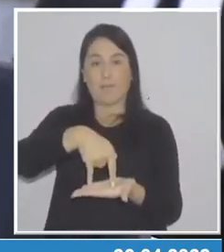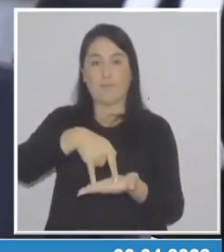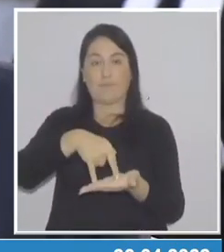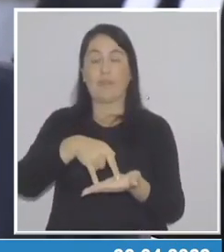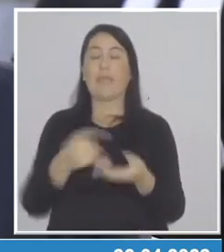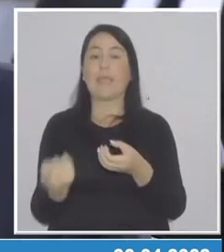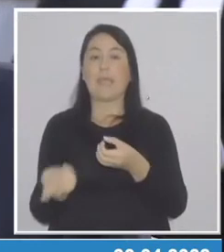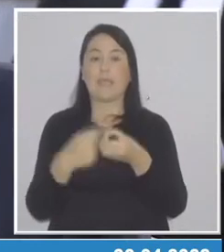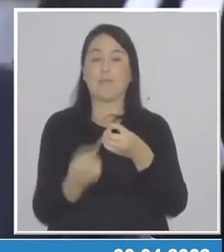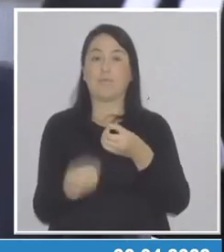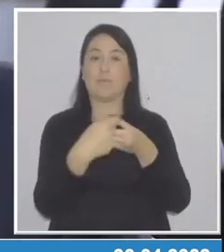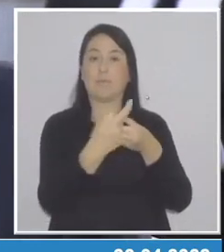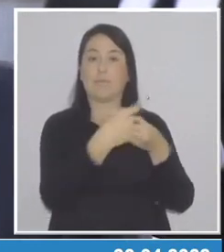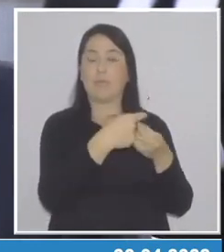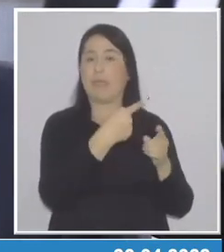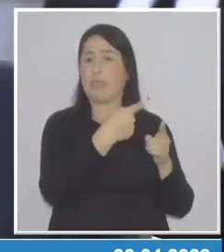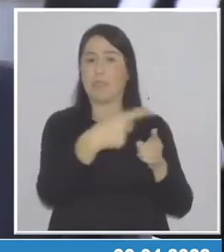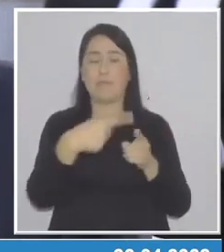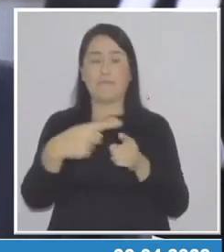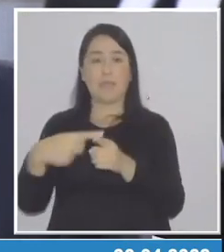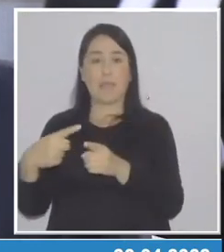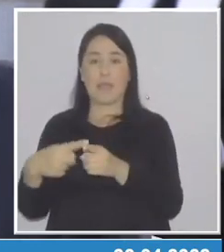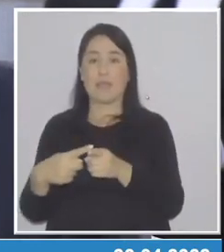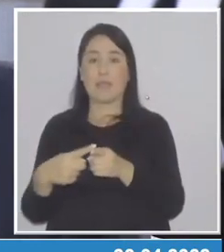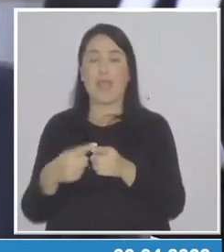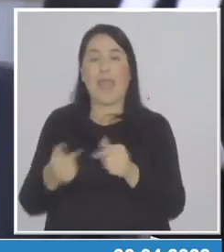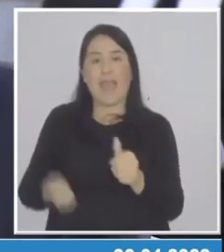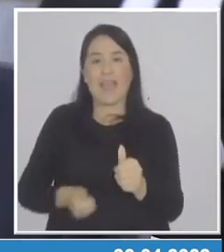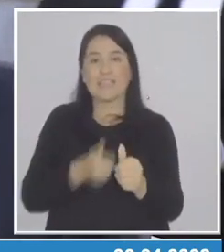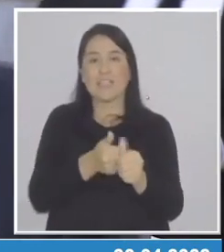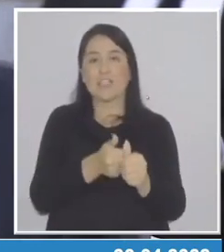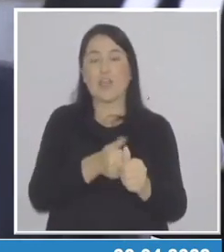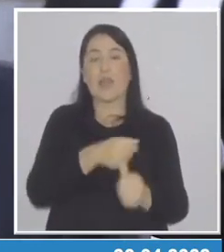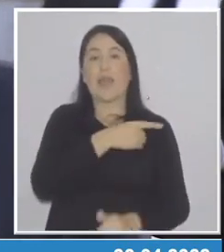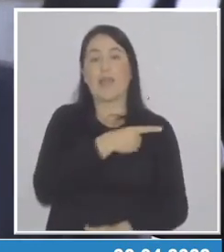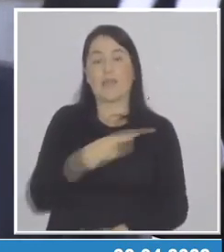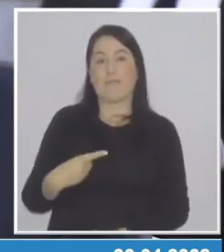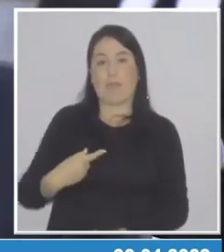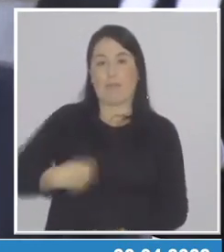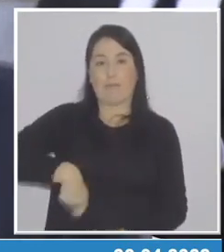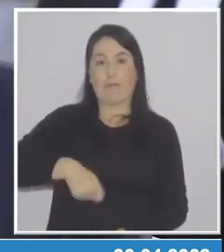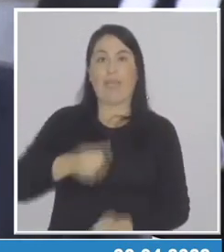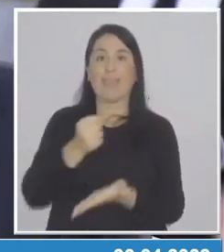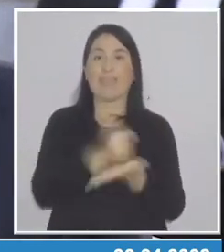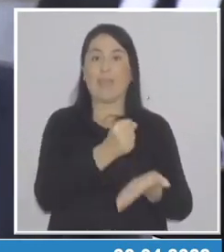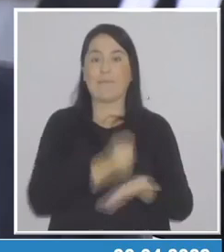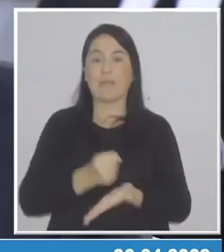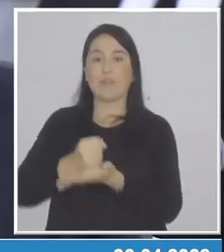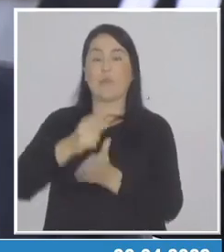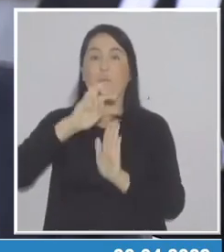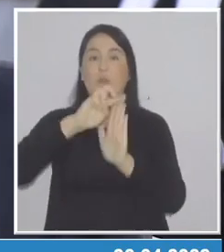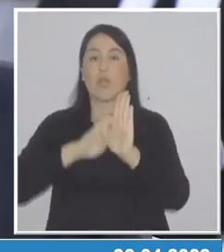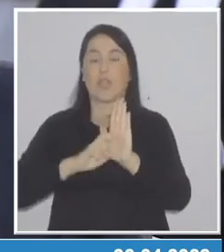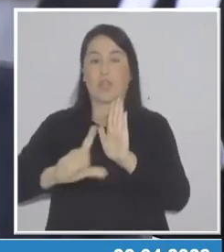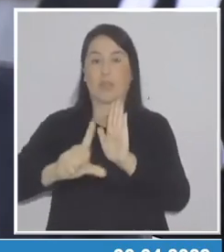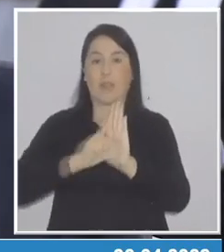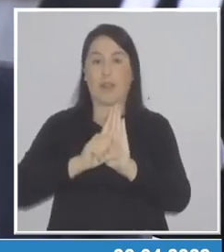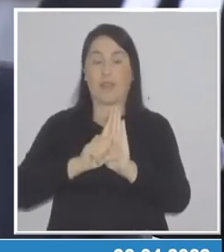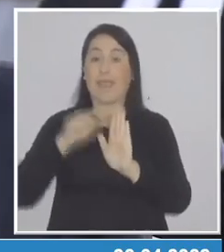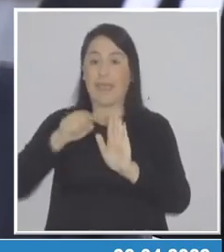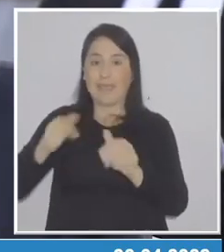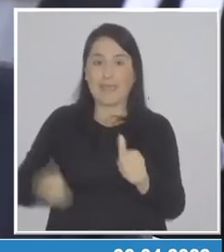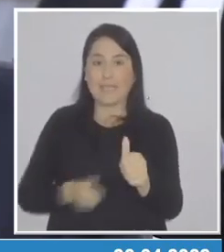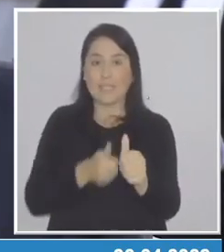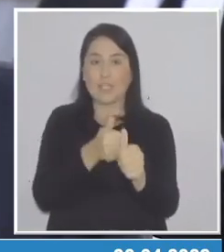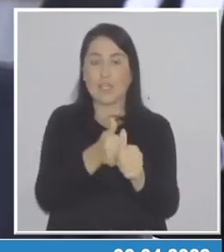de diversas disciplinas que asesoran a los parlamentarios en la tramitación de los proyectos de ley. Esta asesoría se presta